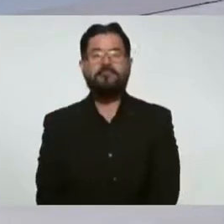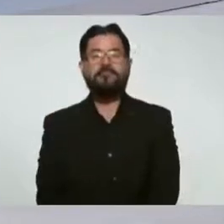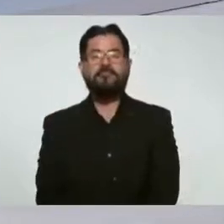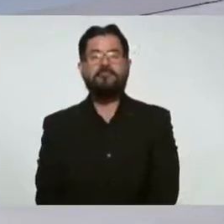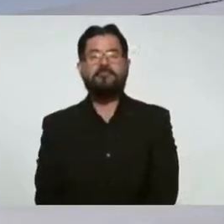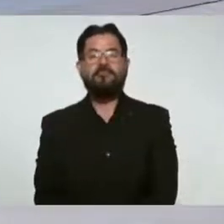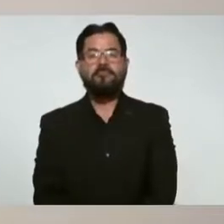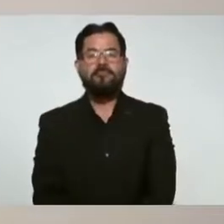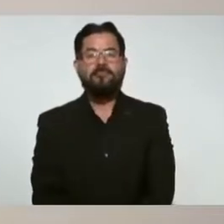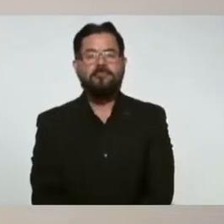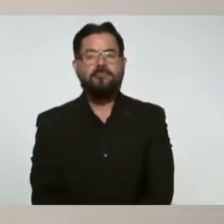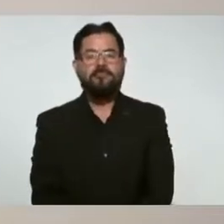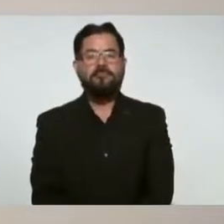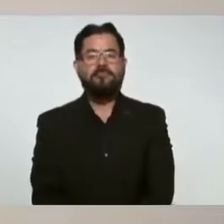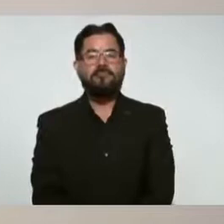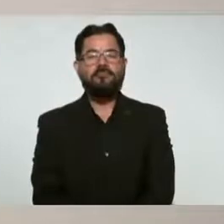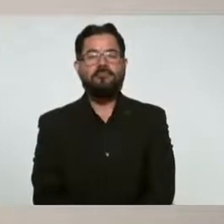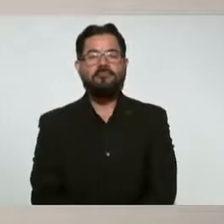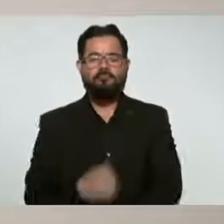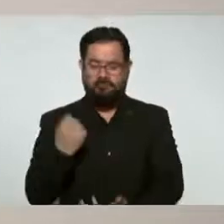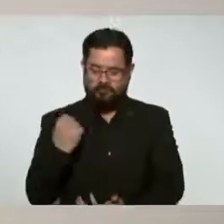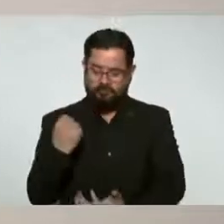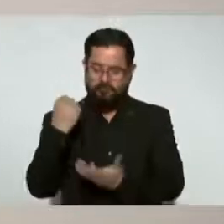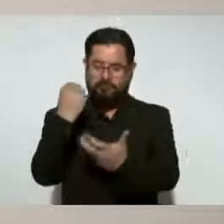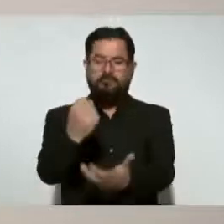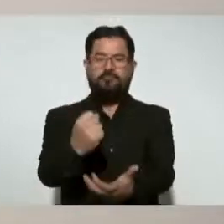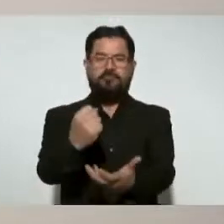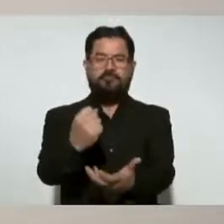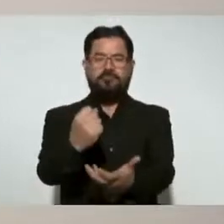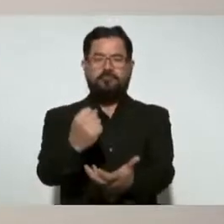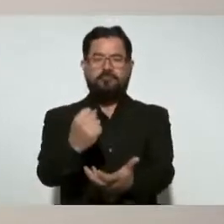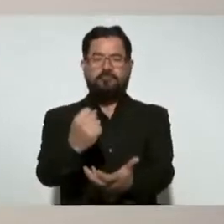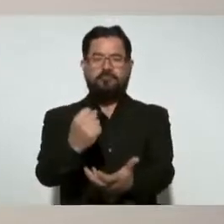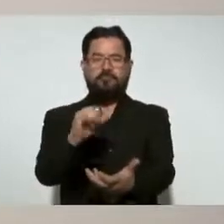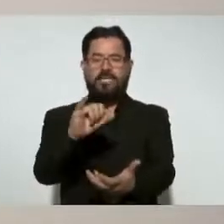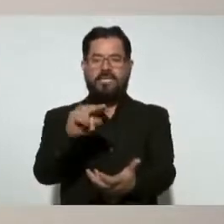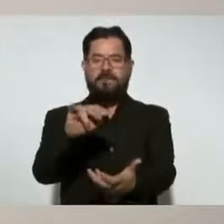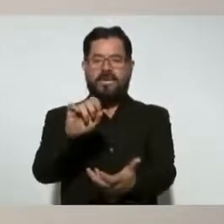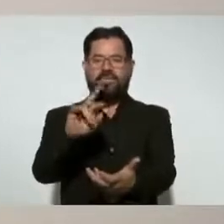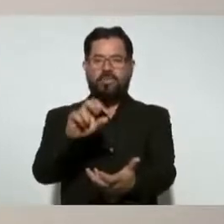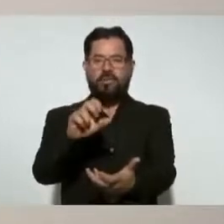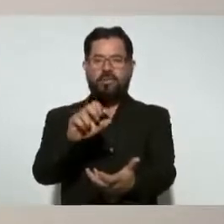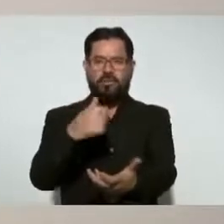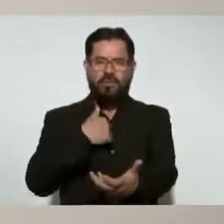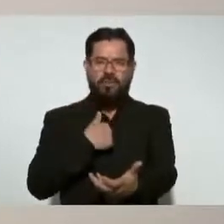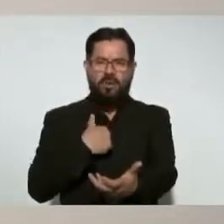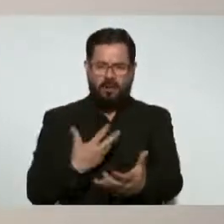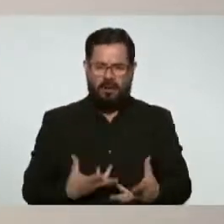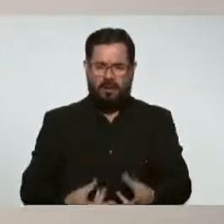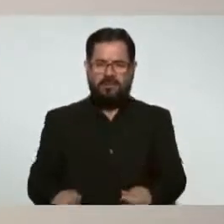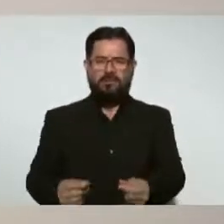Es una inversión, no es un gasto.